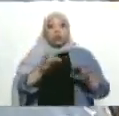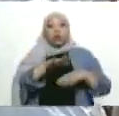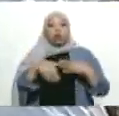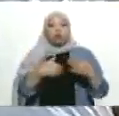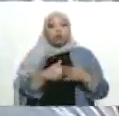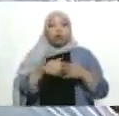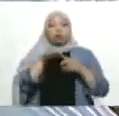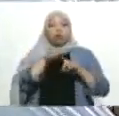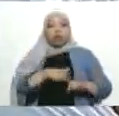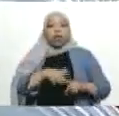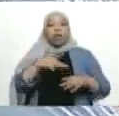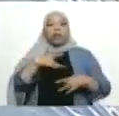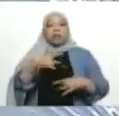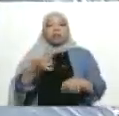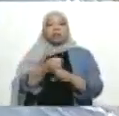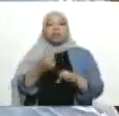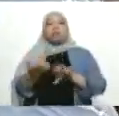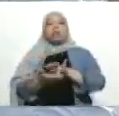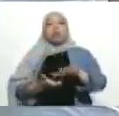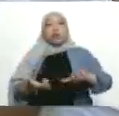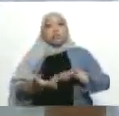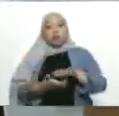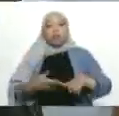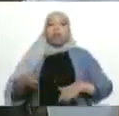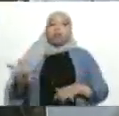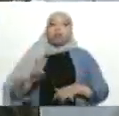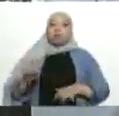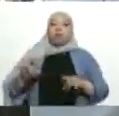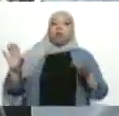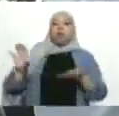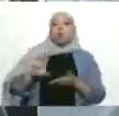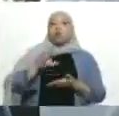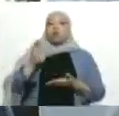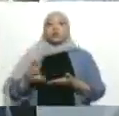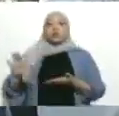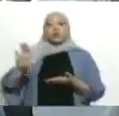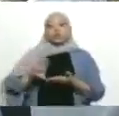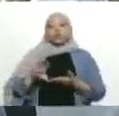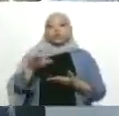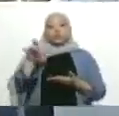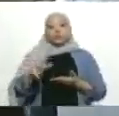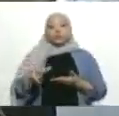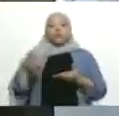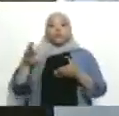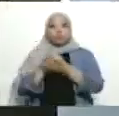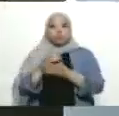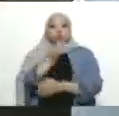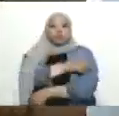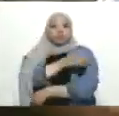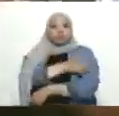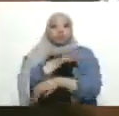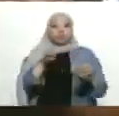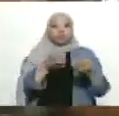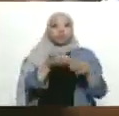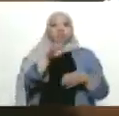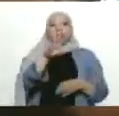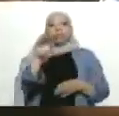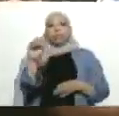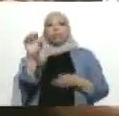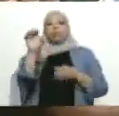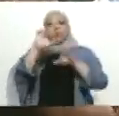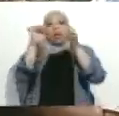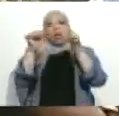lo que era la intención de incursionar en nuestro territorio con un concierto organizado por Branson y compañía, donde se reunieron casi 40 artistas de